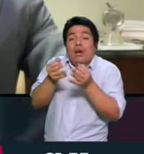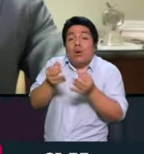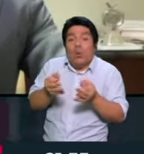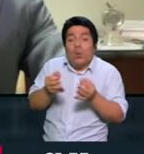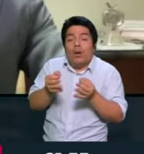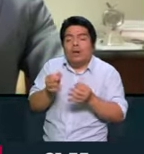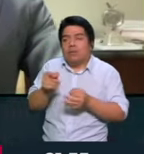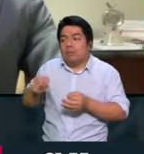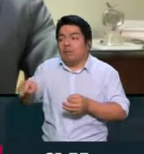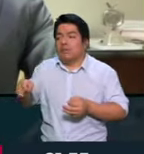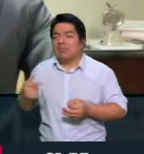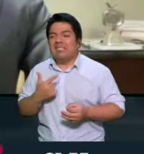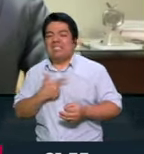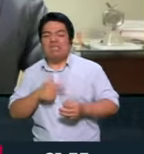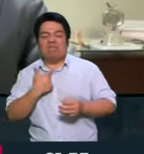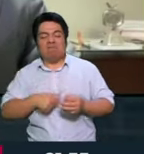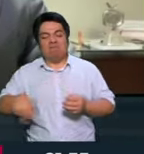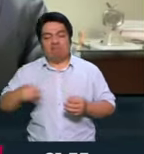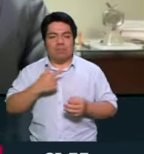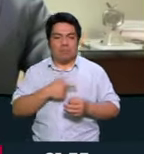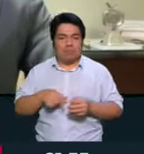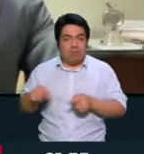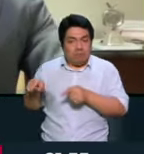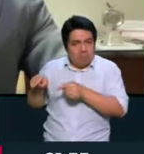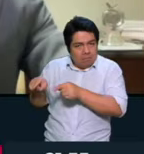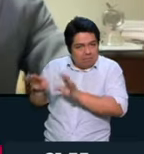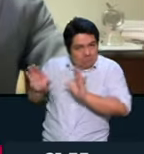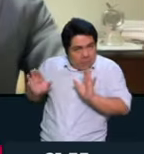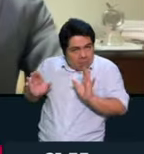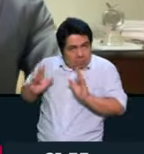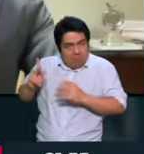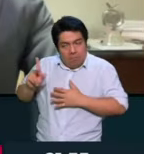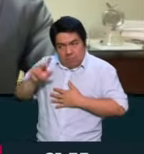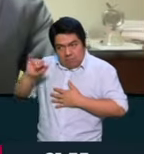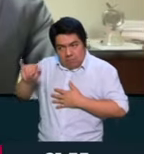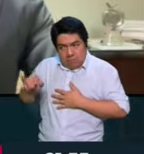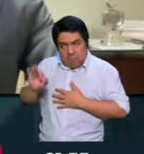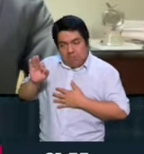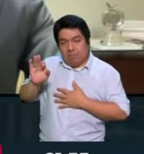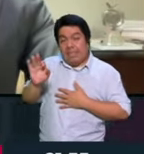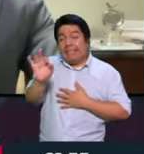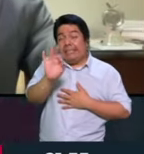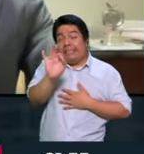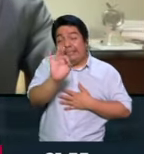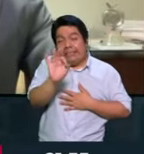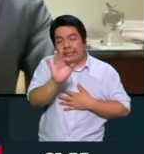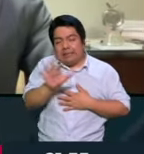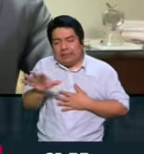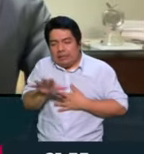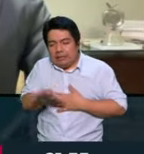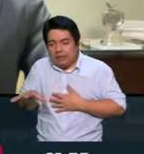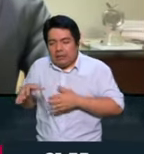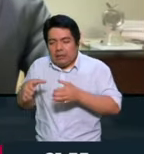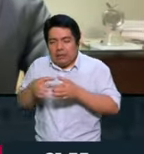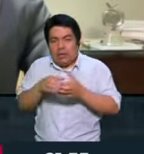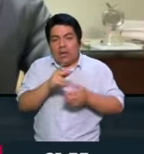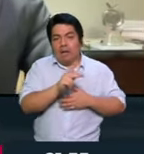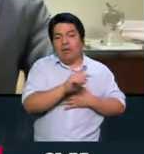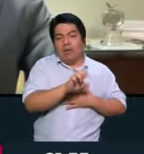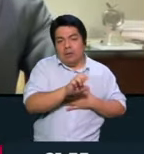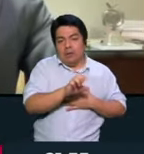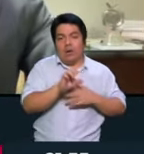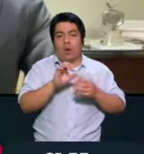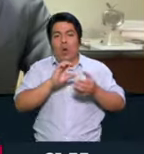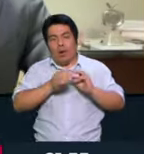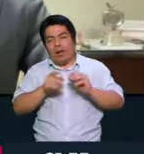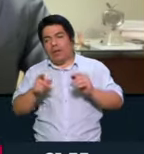Podrá no gustar a quienes forman parte del Poder Judicial. Si fuera una reforma, a lo mejor a un área del Ejecutivo, como es, por ejemplo, el de los